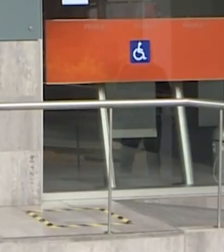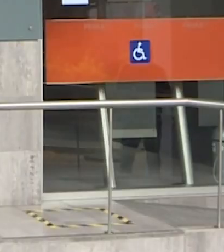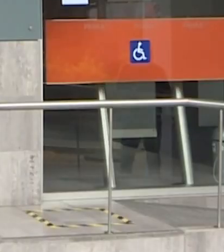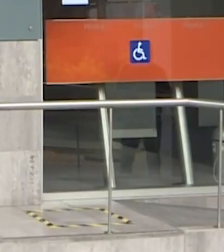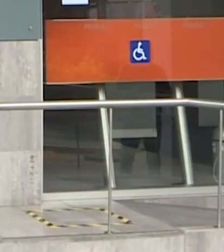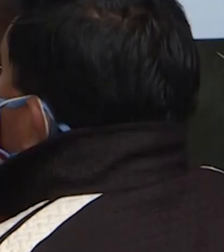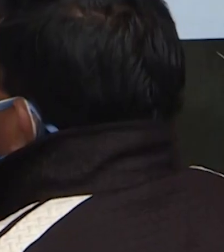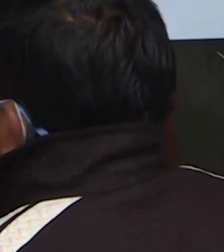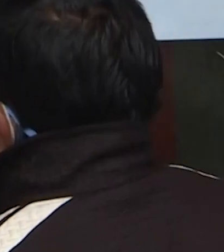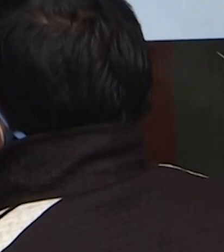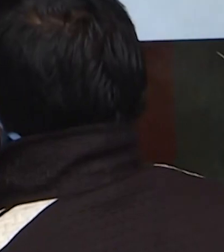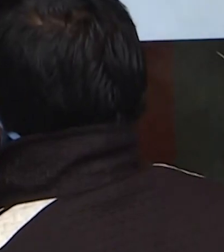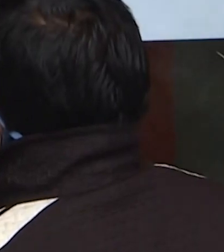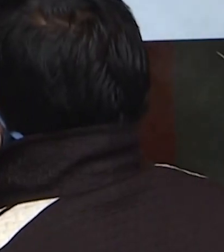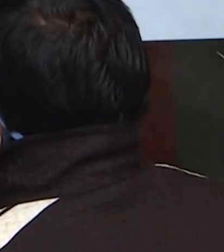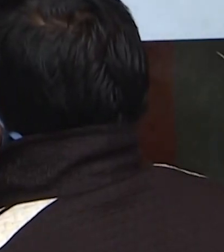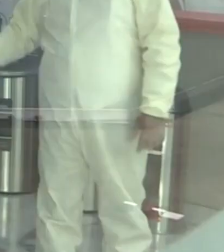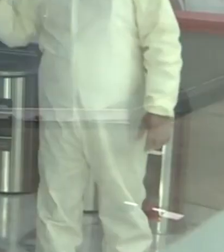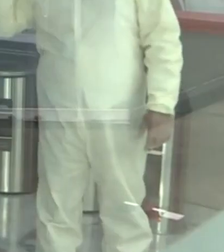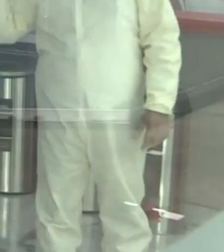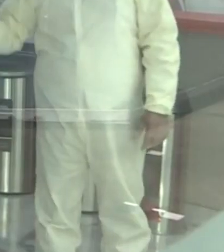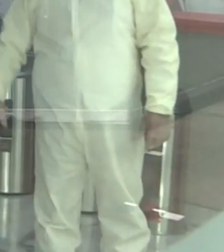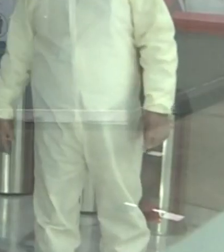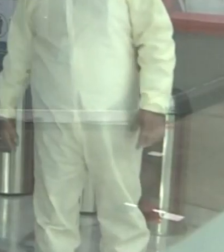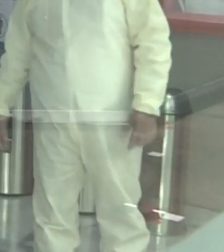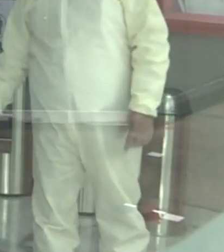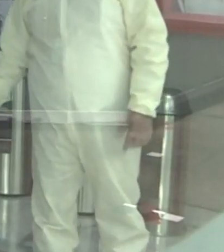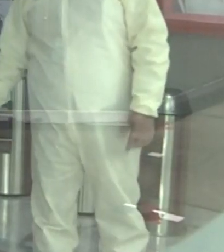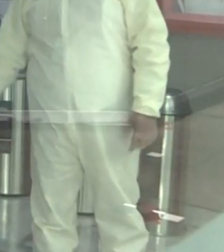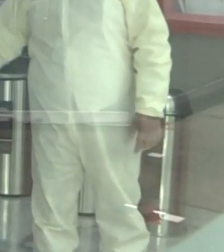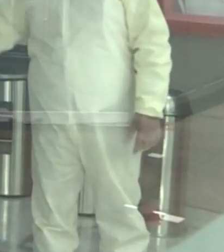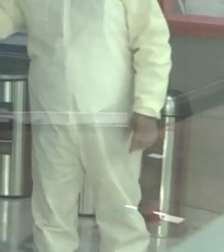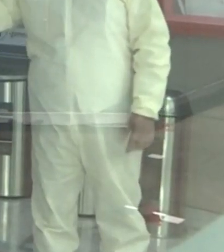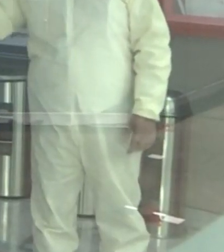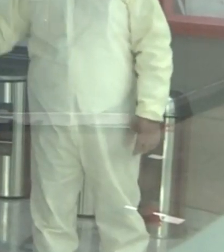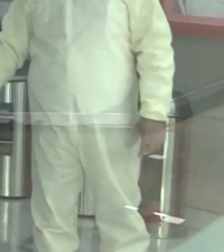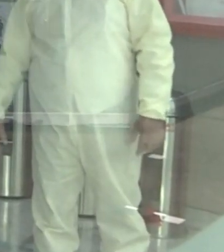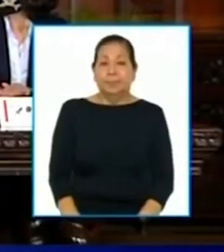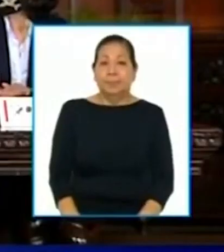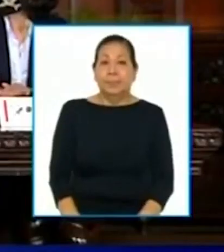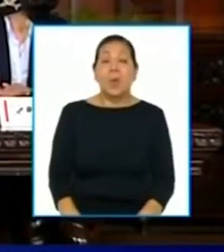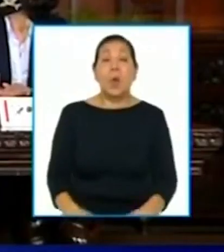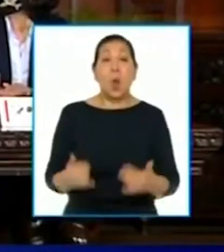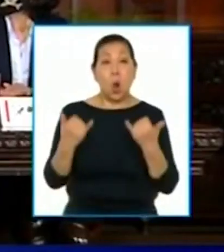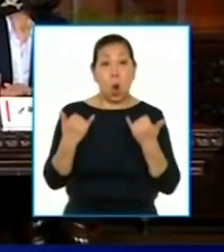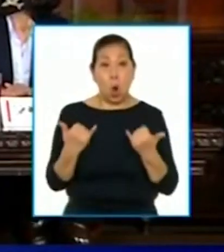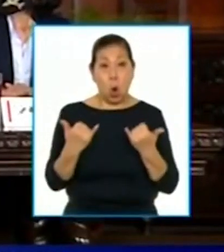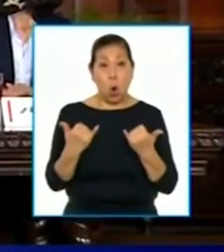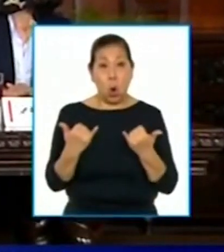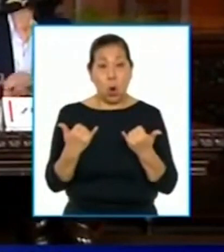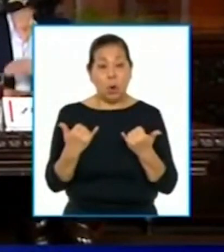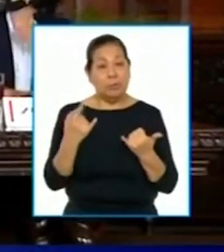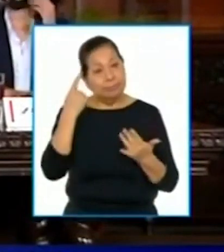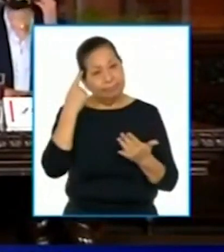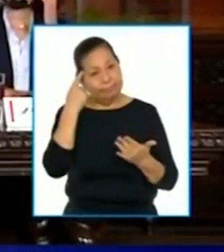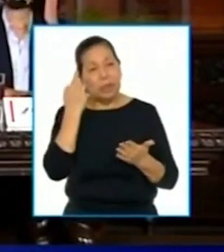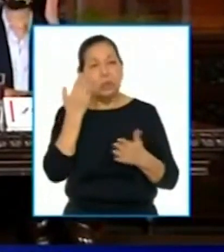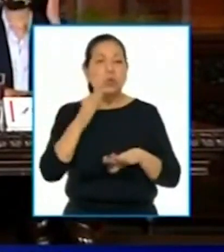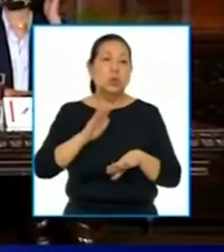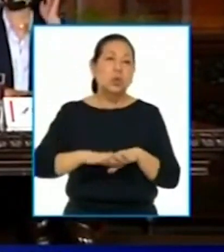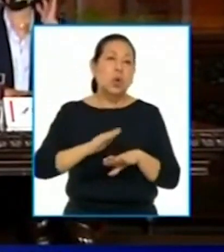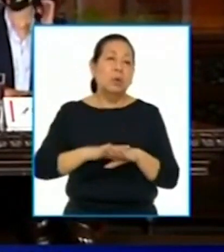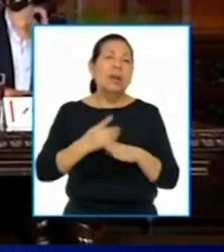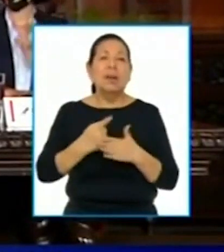pero solo tienen hasta el lunes 26 de abril para promulgarla o observarla. El día de hoy hemos tomado una decisión en